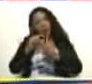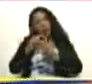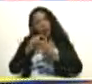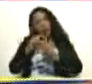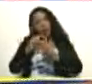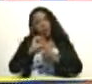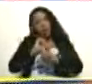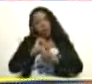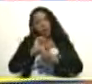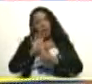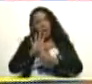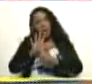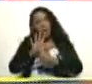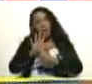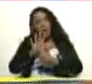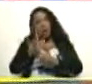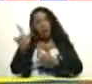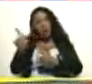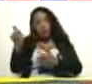Augusto Mijares,